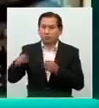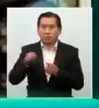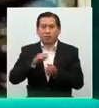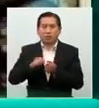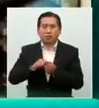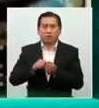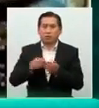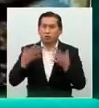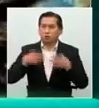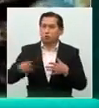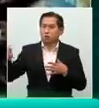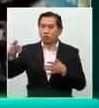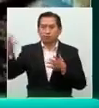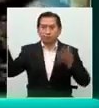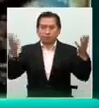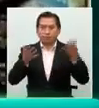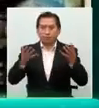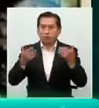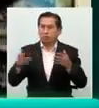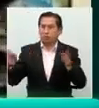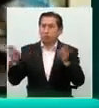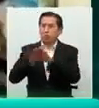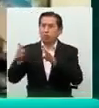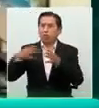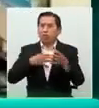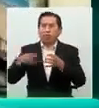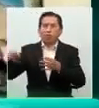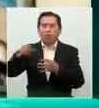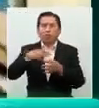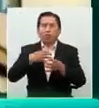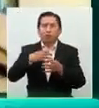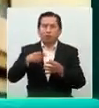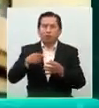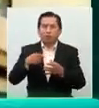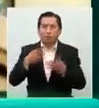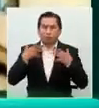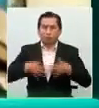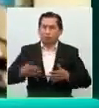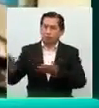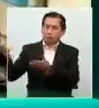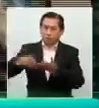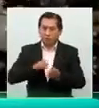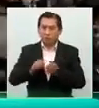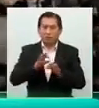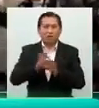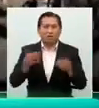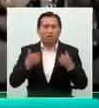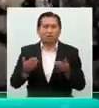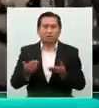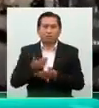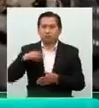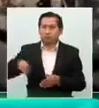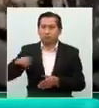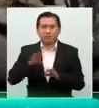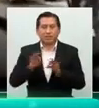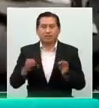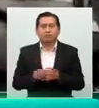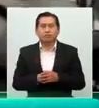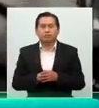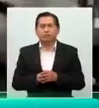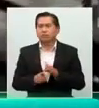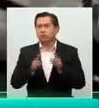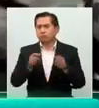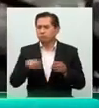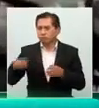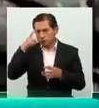mermados en los ingresos por parte de este servicio. En los últimos minutos se conocía que van a radicalizar